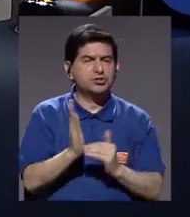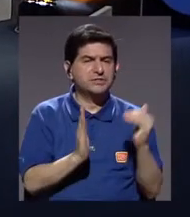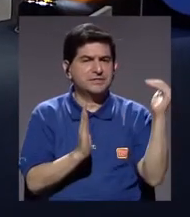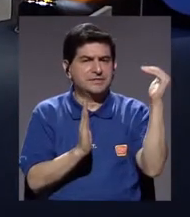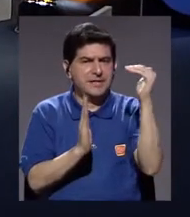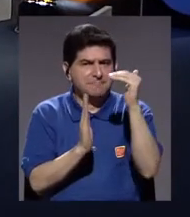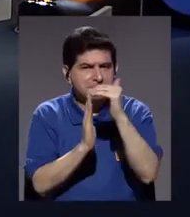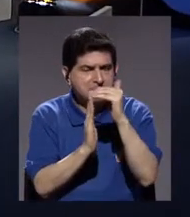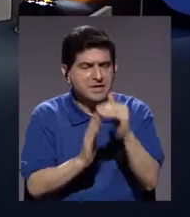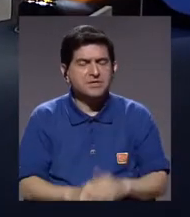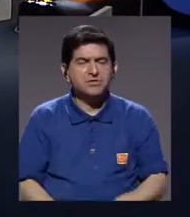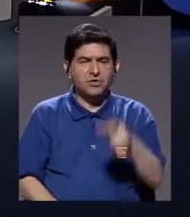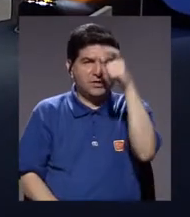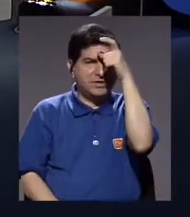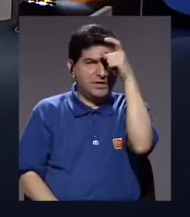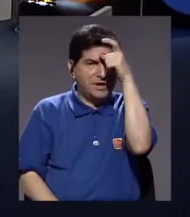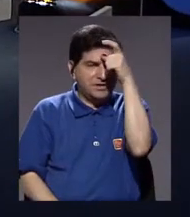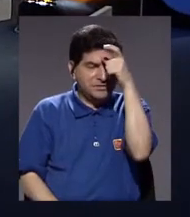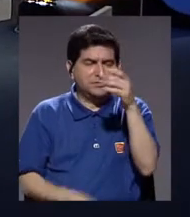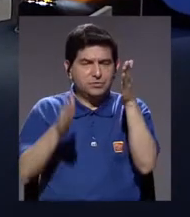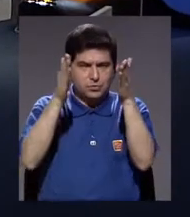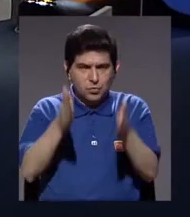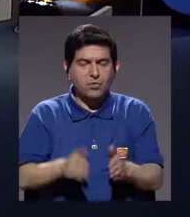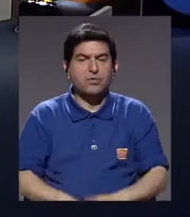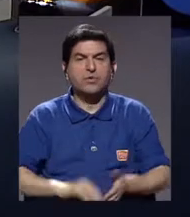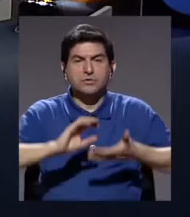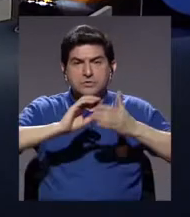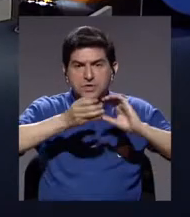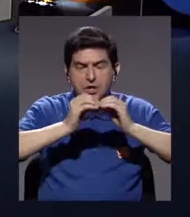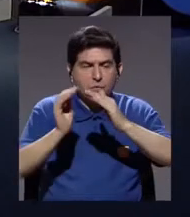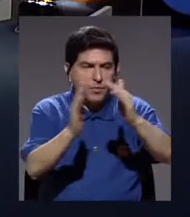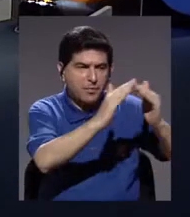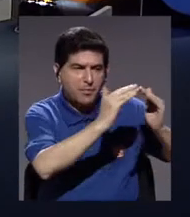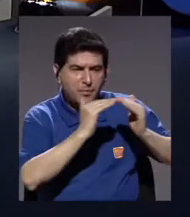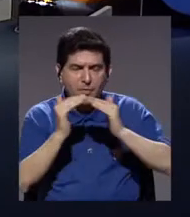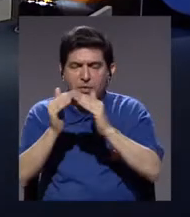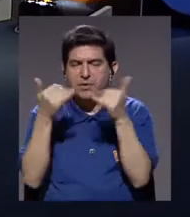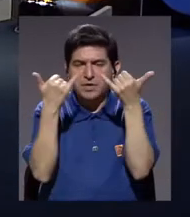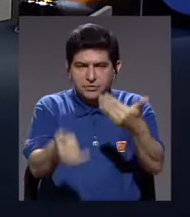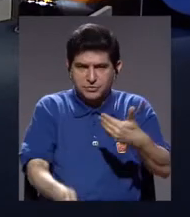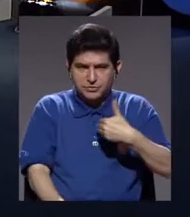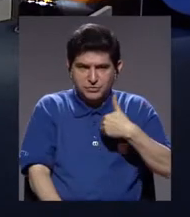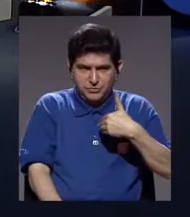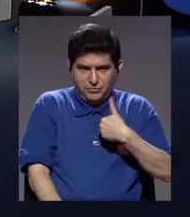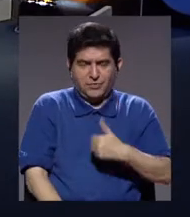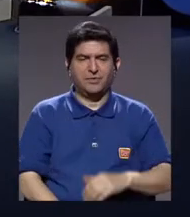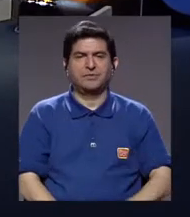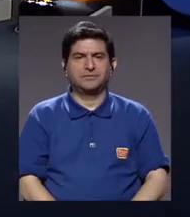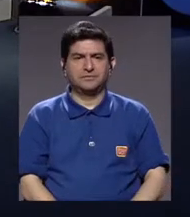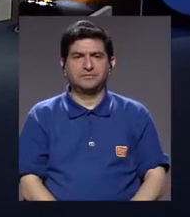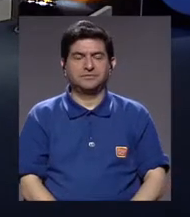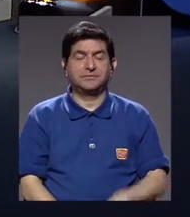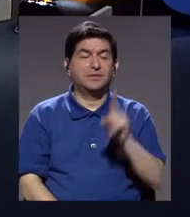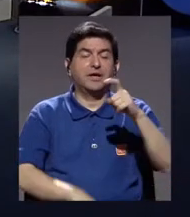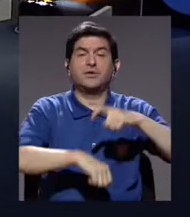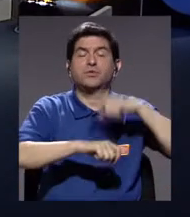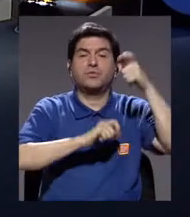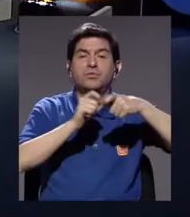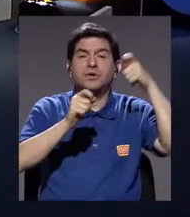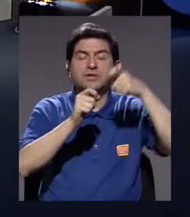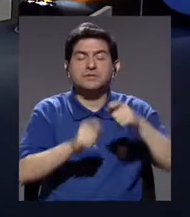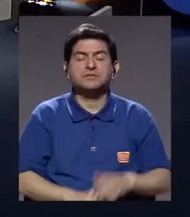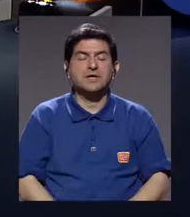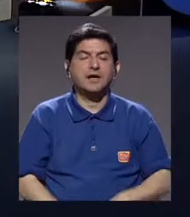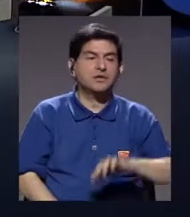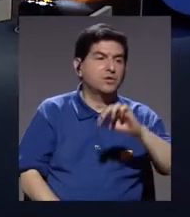millones de turcos, que es su cantidad o la población que tiene en este momento, que en un momento